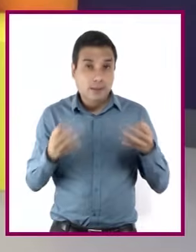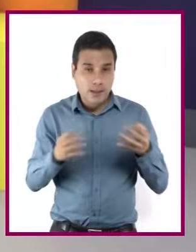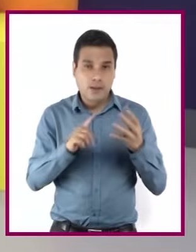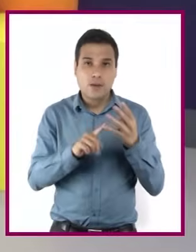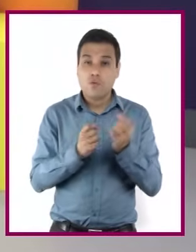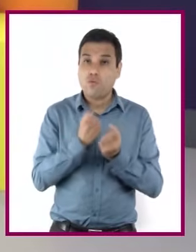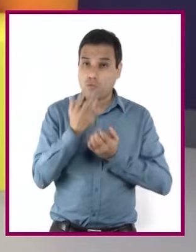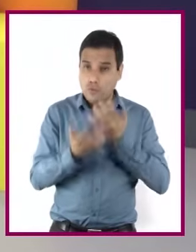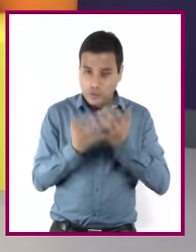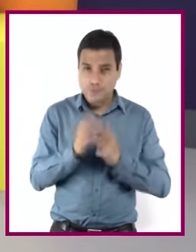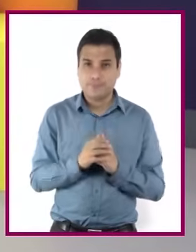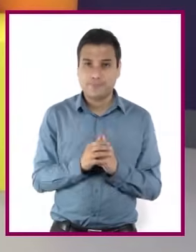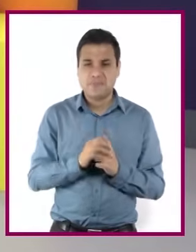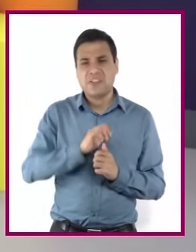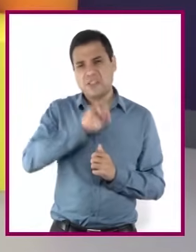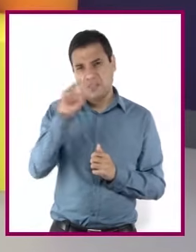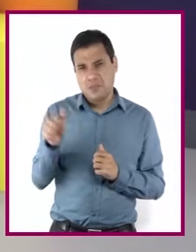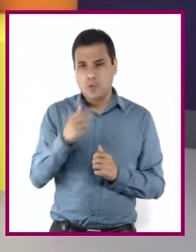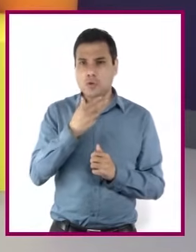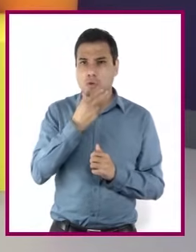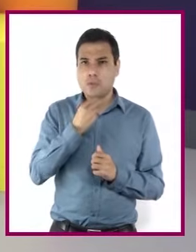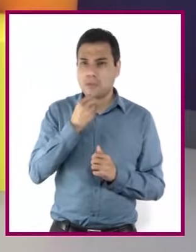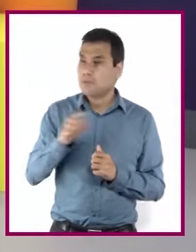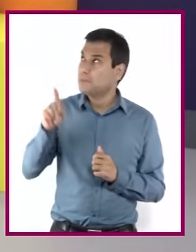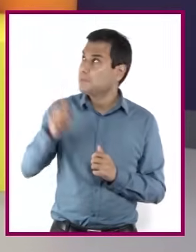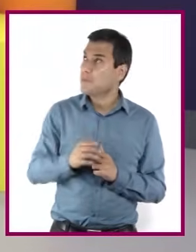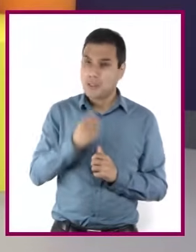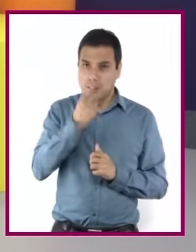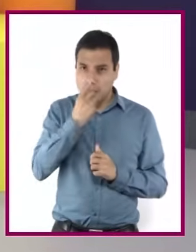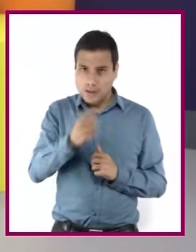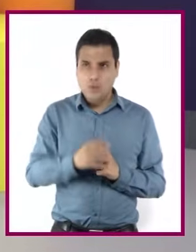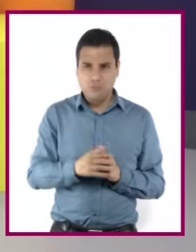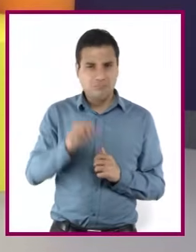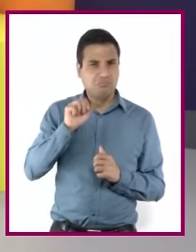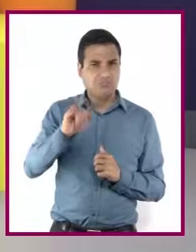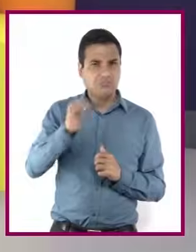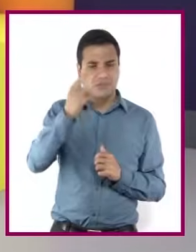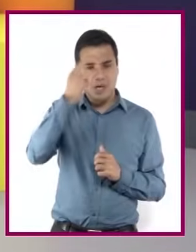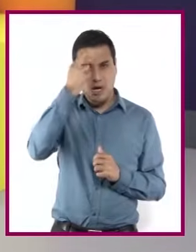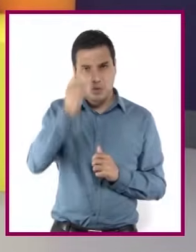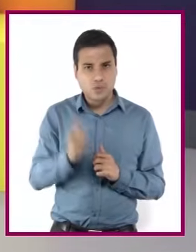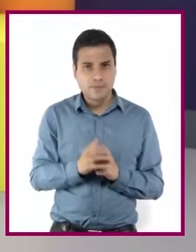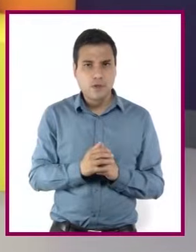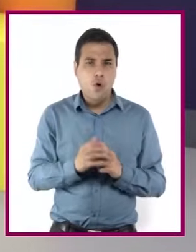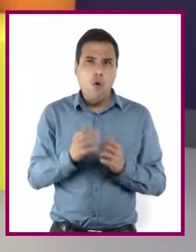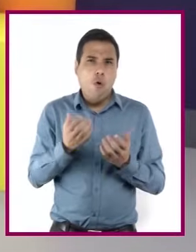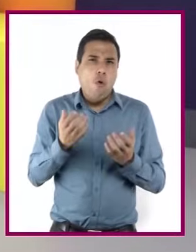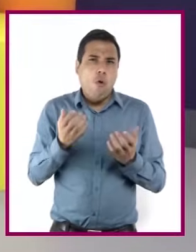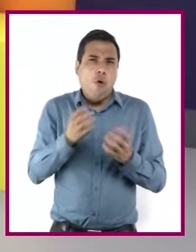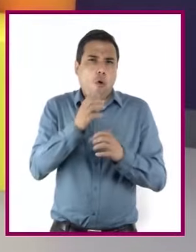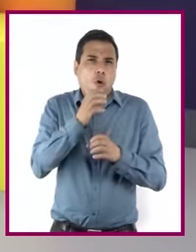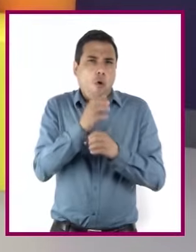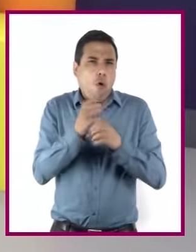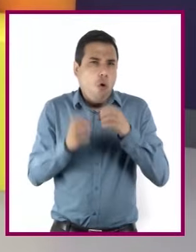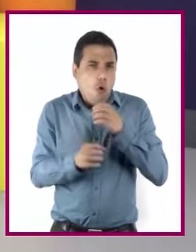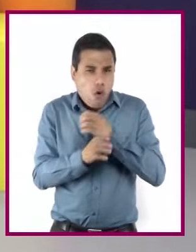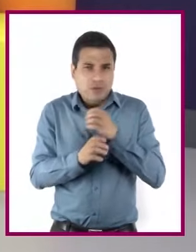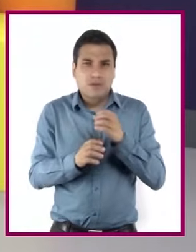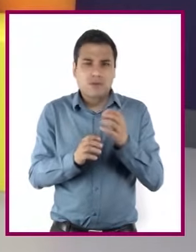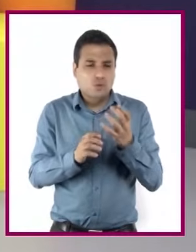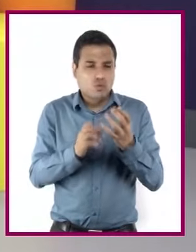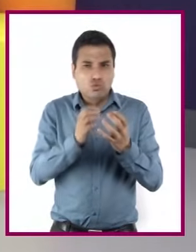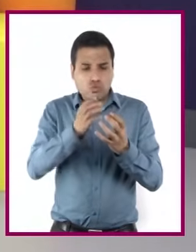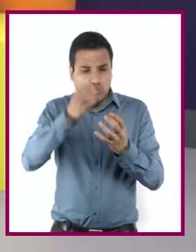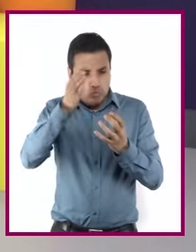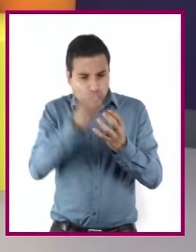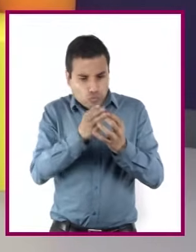y el fuego. Tiempo después, Aristóteles sostuvo esta idea y pensaba que cualquier porción de un objeto, por